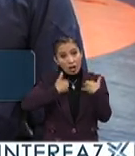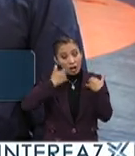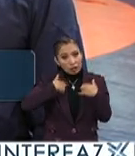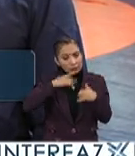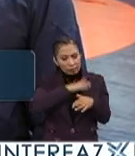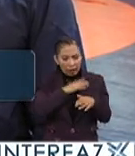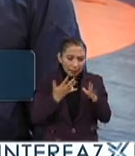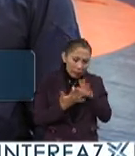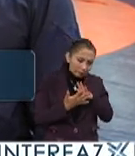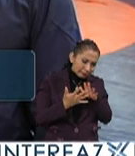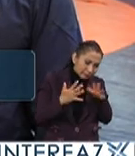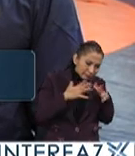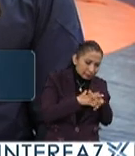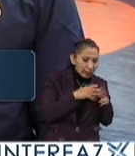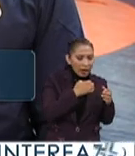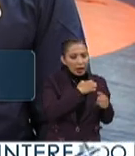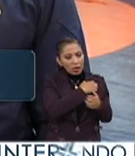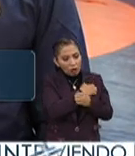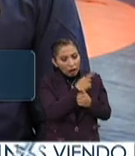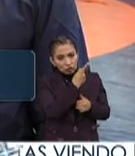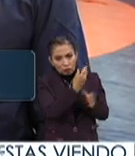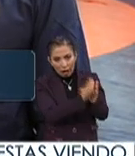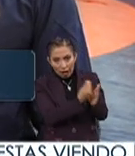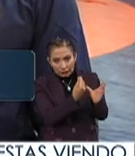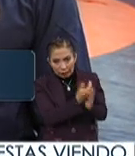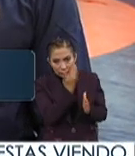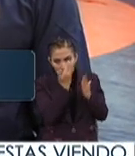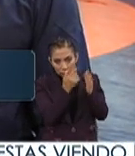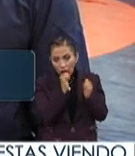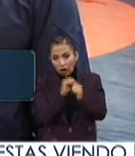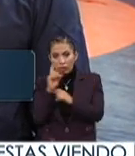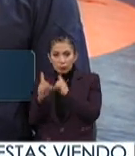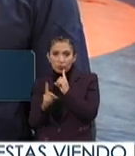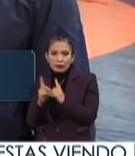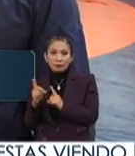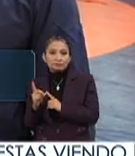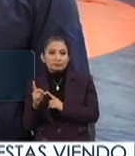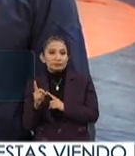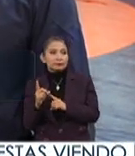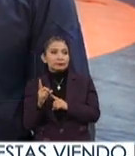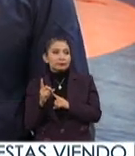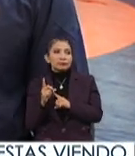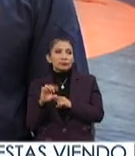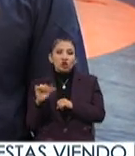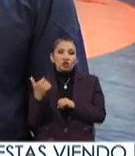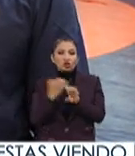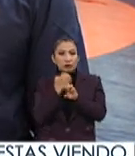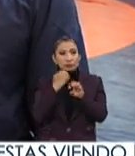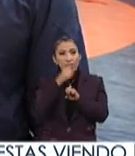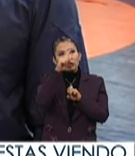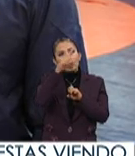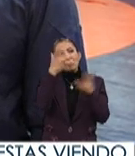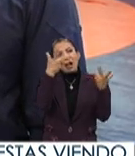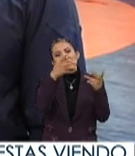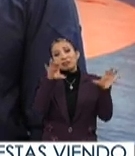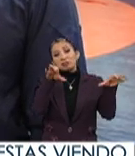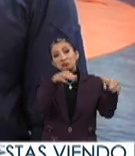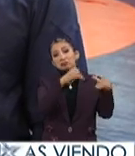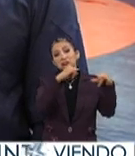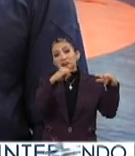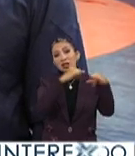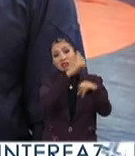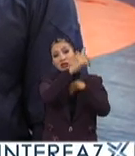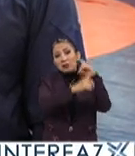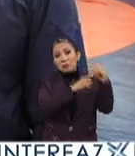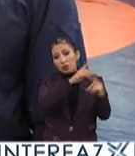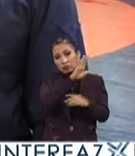que combinar la educación, sus clases, su academia con el deporte. En otros estados se han ido creando los institutos